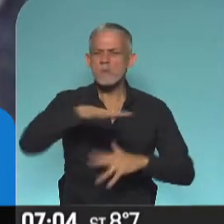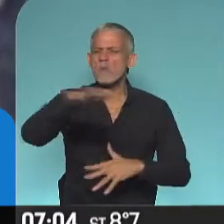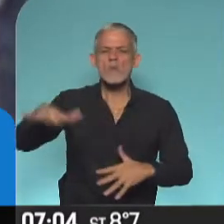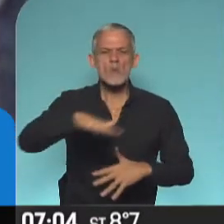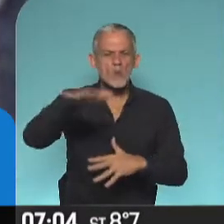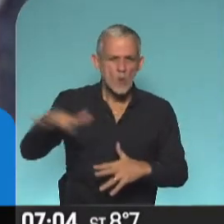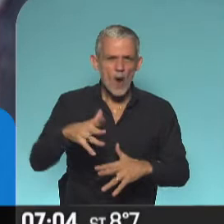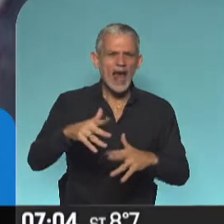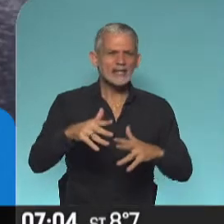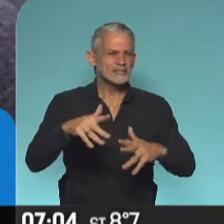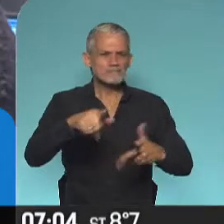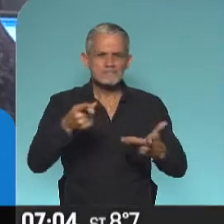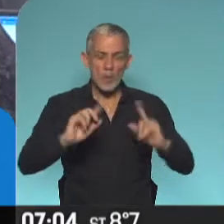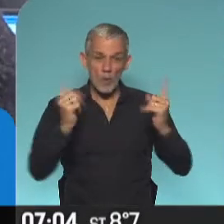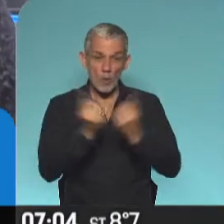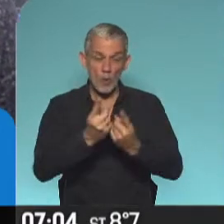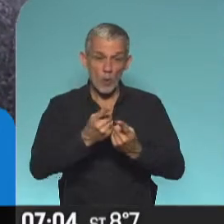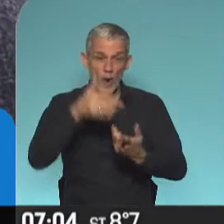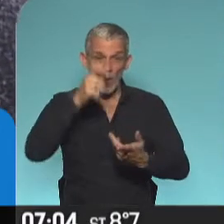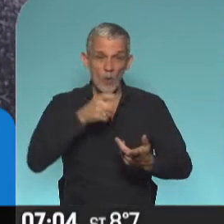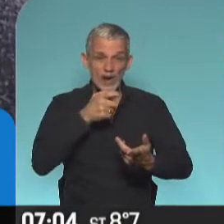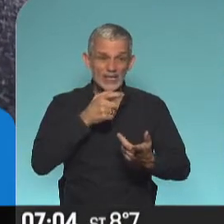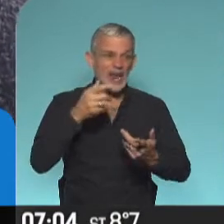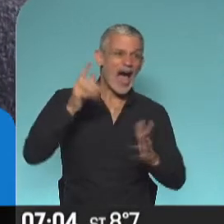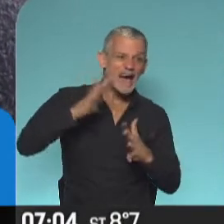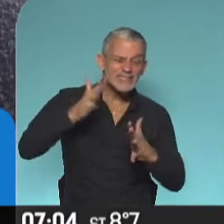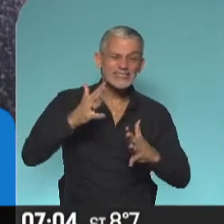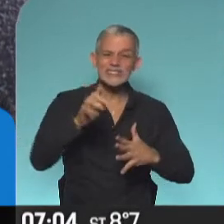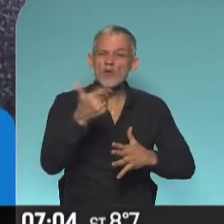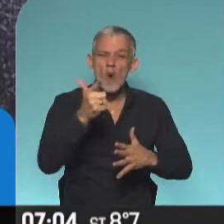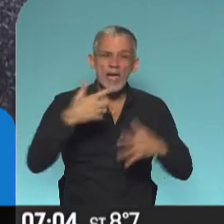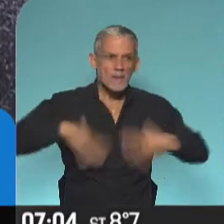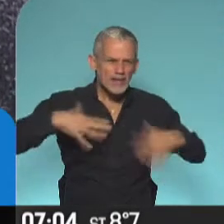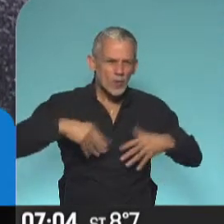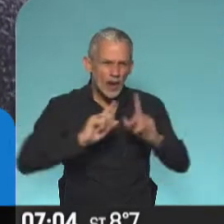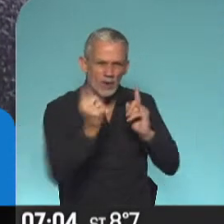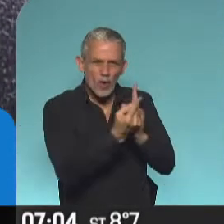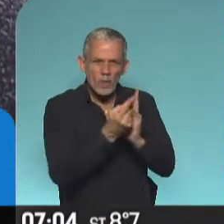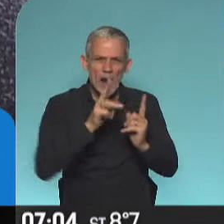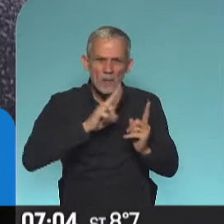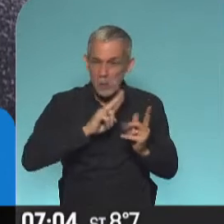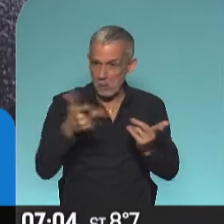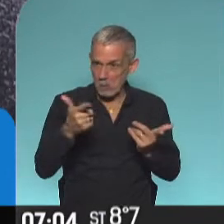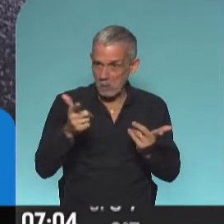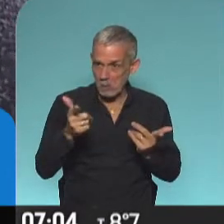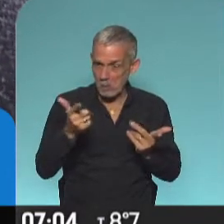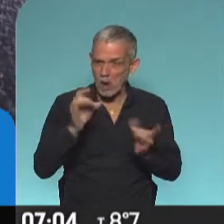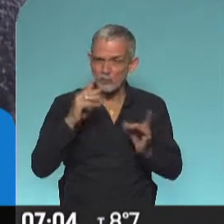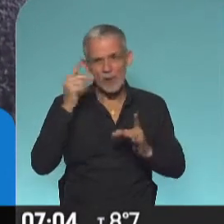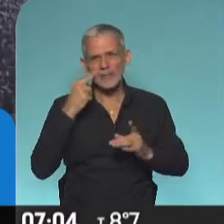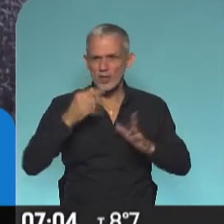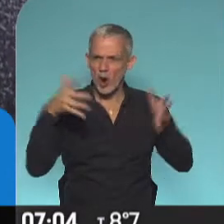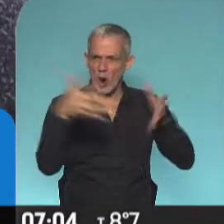espacios físicos de los cuarteles, que no en todos lados tienen instalaciones, vestuarios o baños para